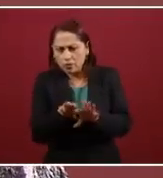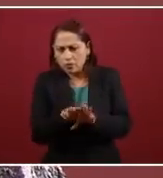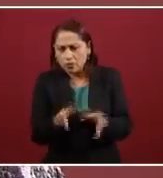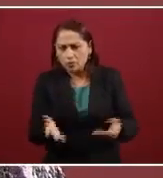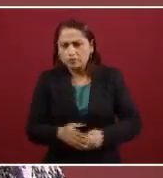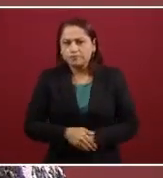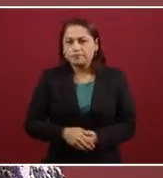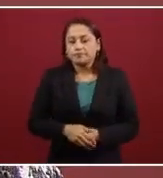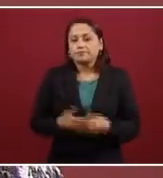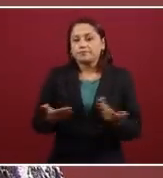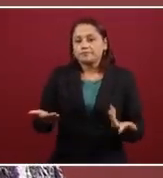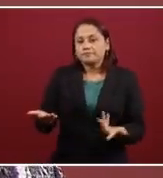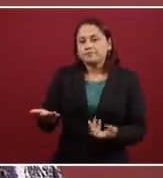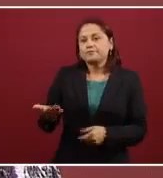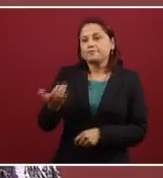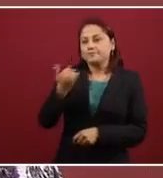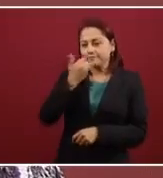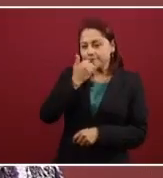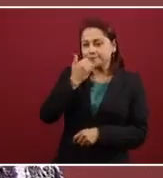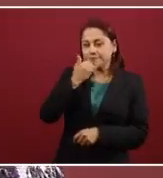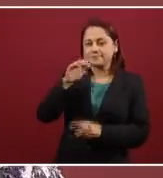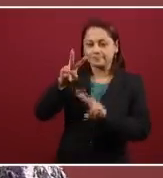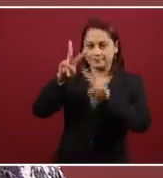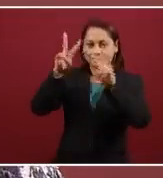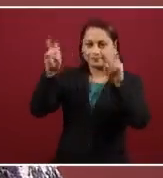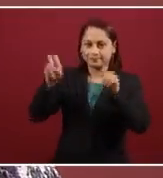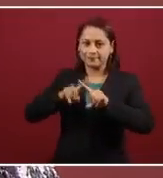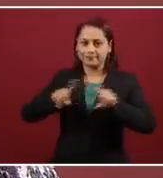más de aranceles, pero voy a contestar la pregunta.